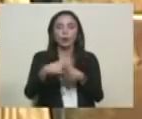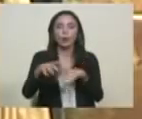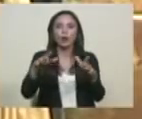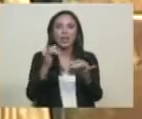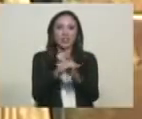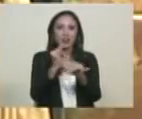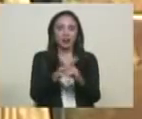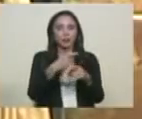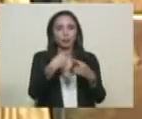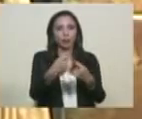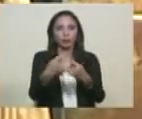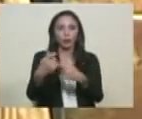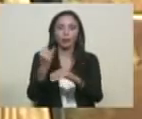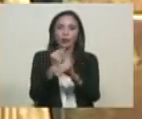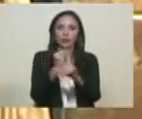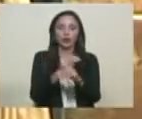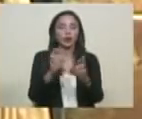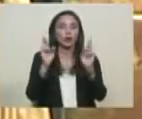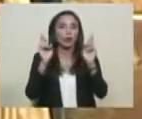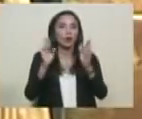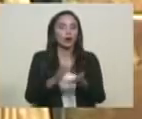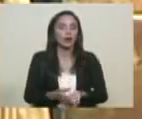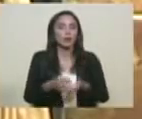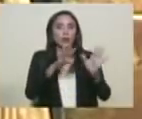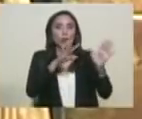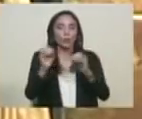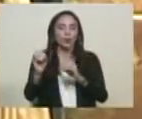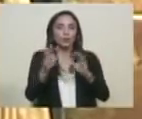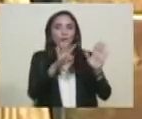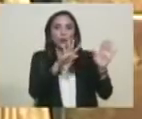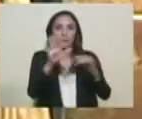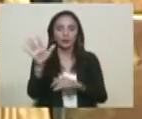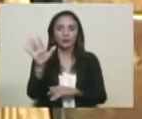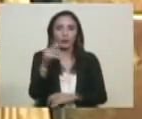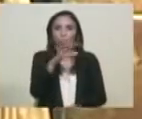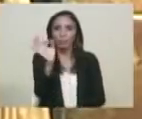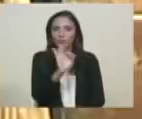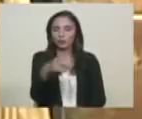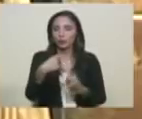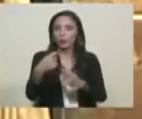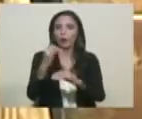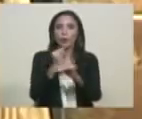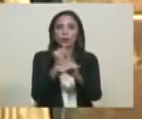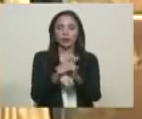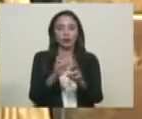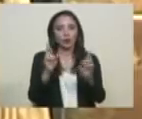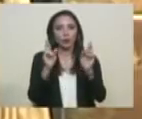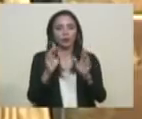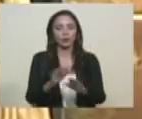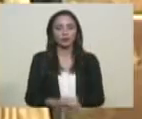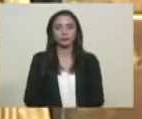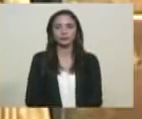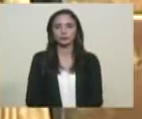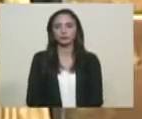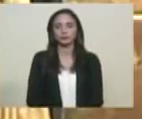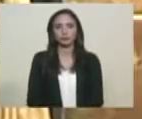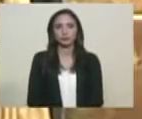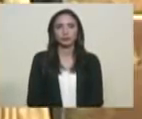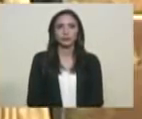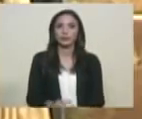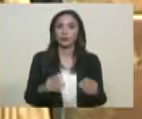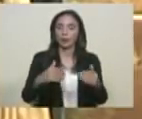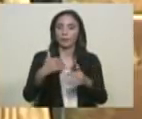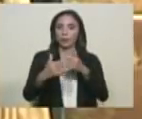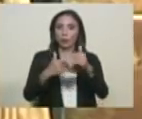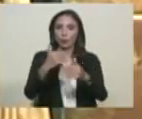electrónico. Ojalá llegáramos al 90, 95% del pago electrónico, para que la sociedad